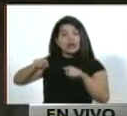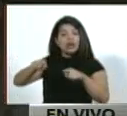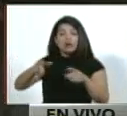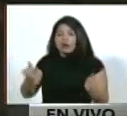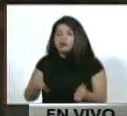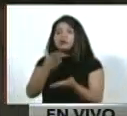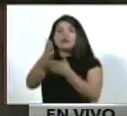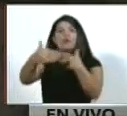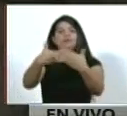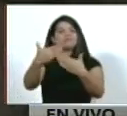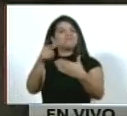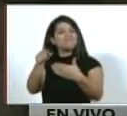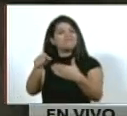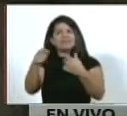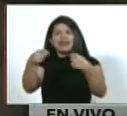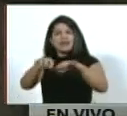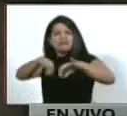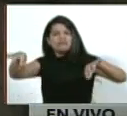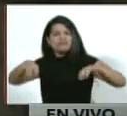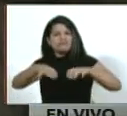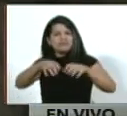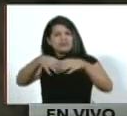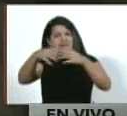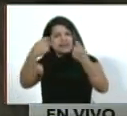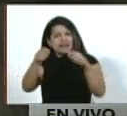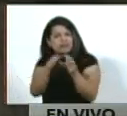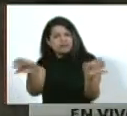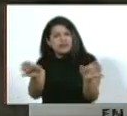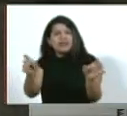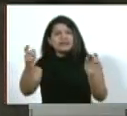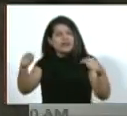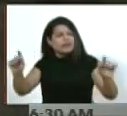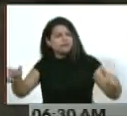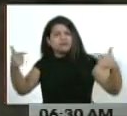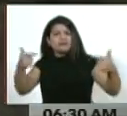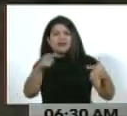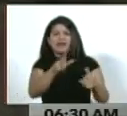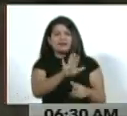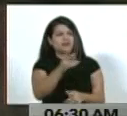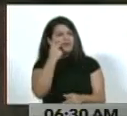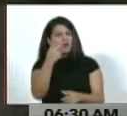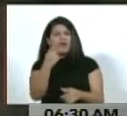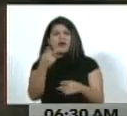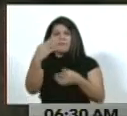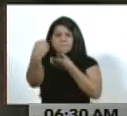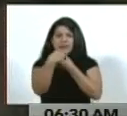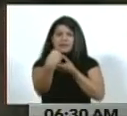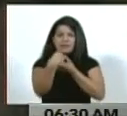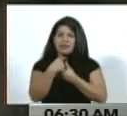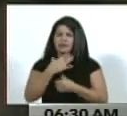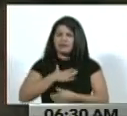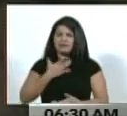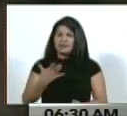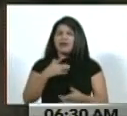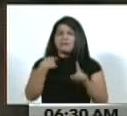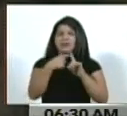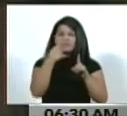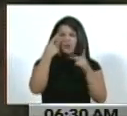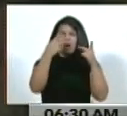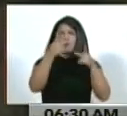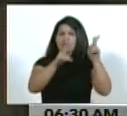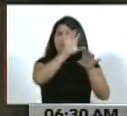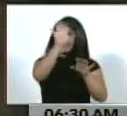propicia la división, propicia el enfrentamiento, propicia el injerencismo y propicia también